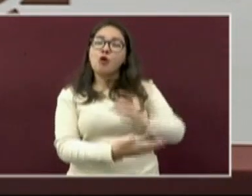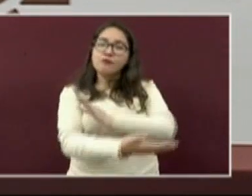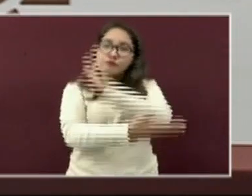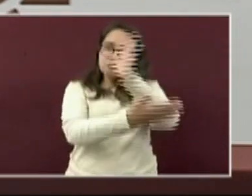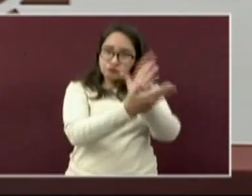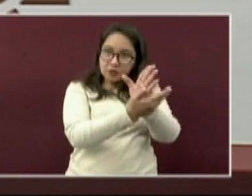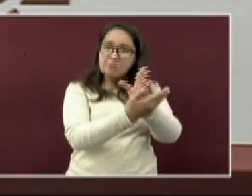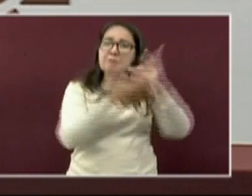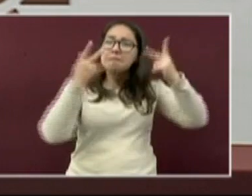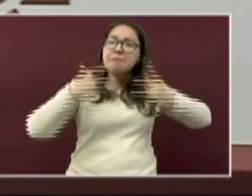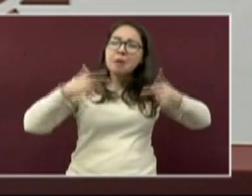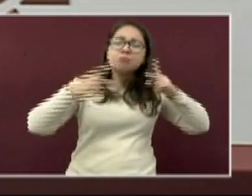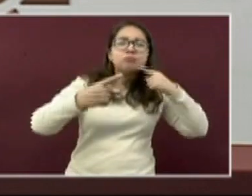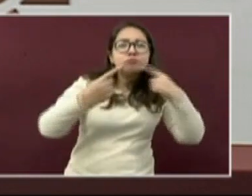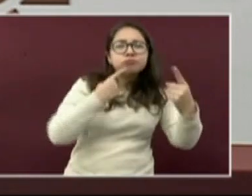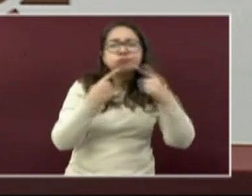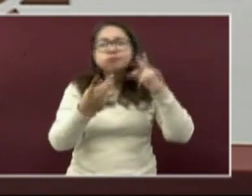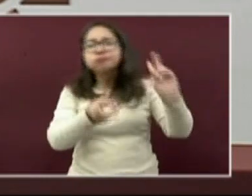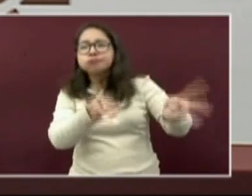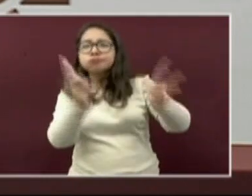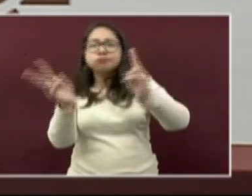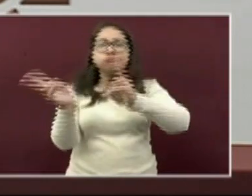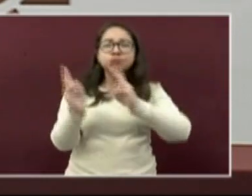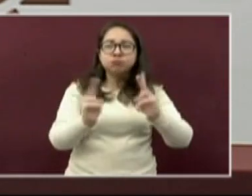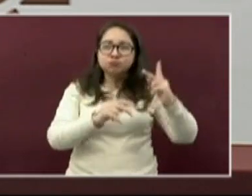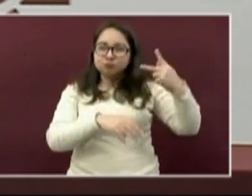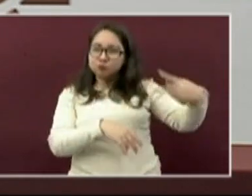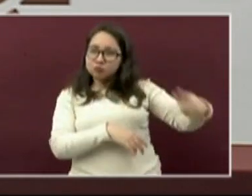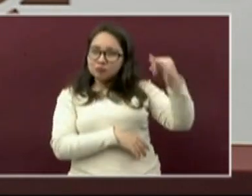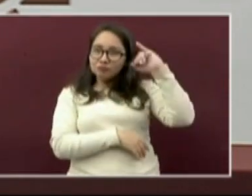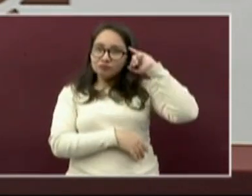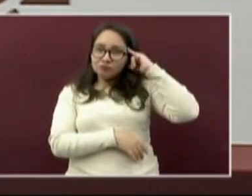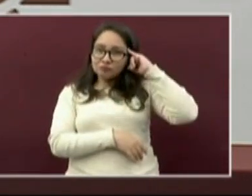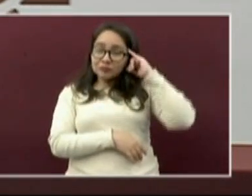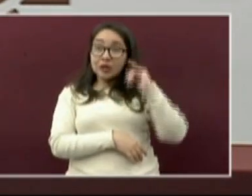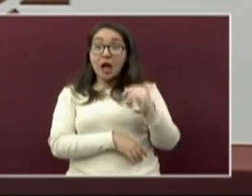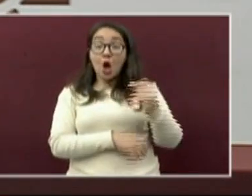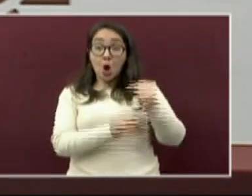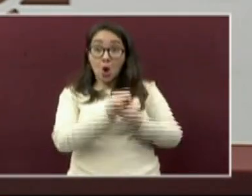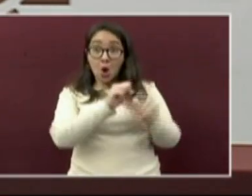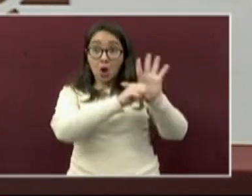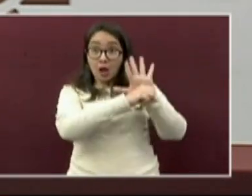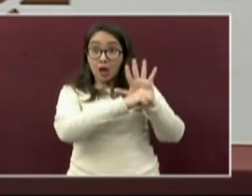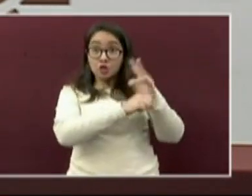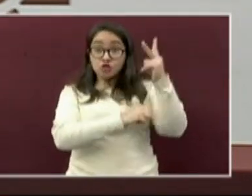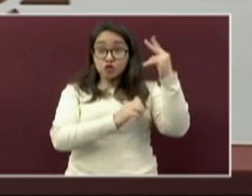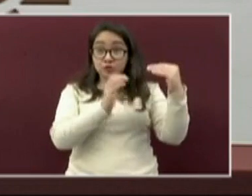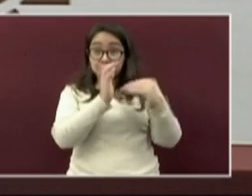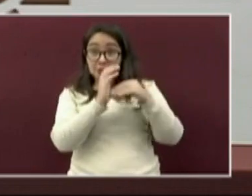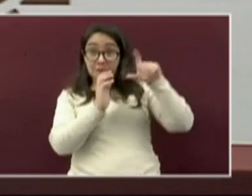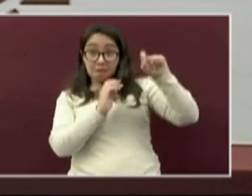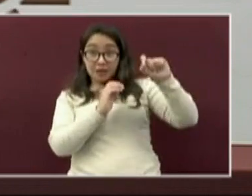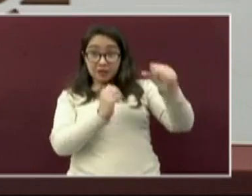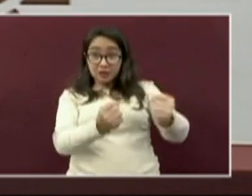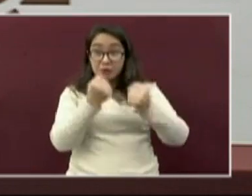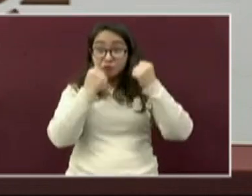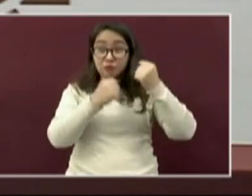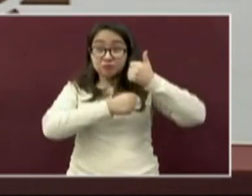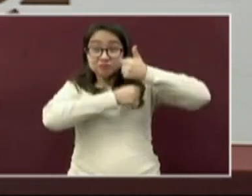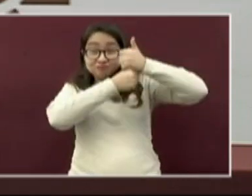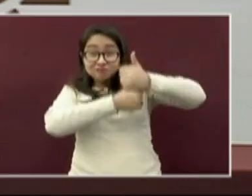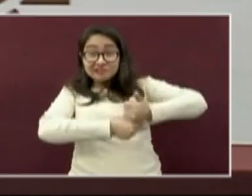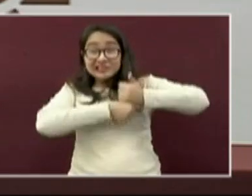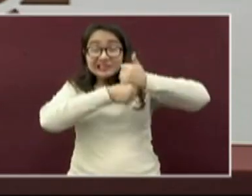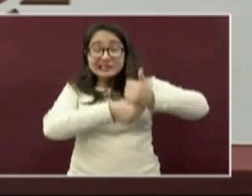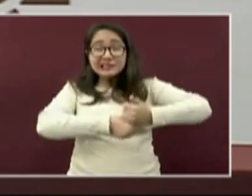originarios el coronavirus en el 2020 nos atacó violentamente y nos golpeó